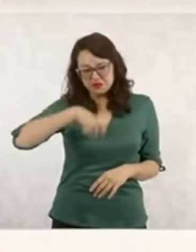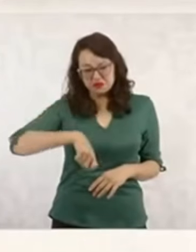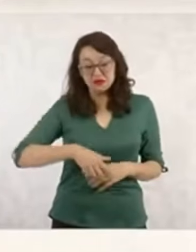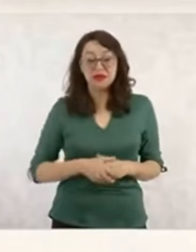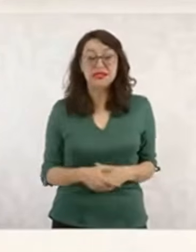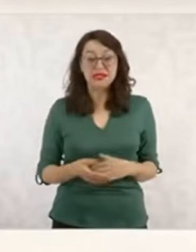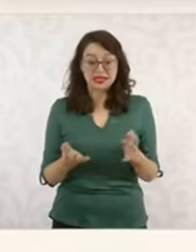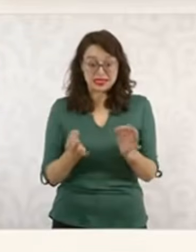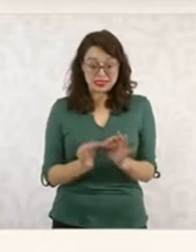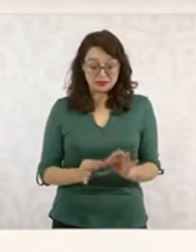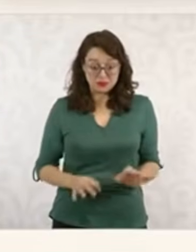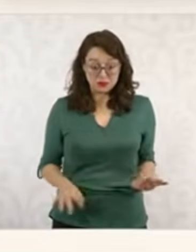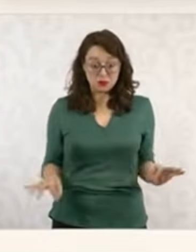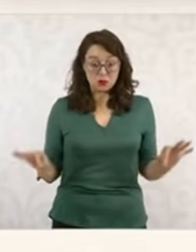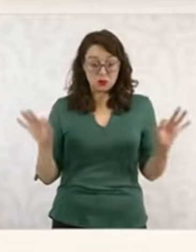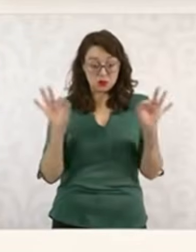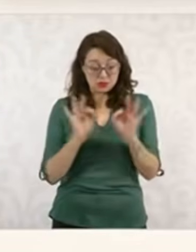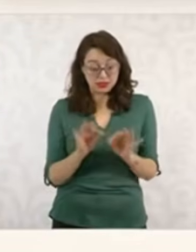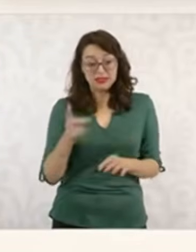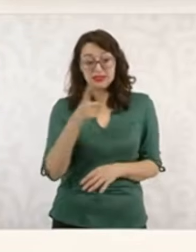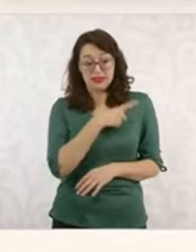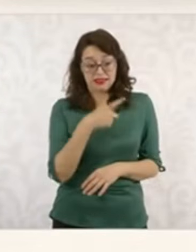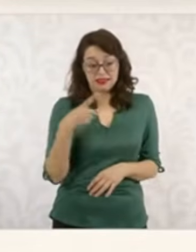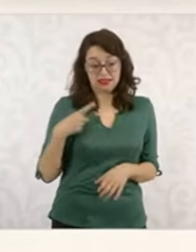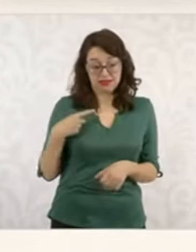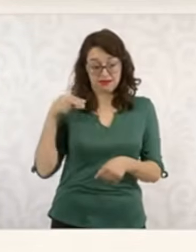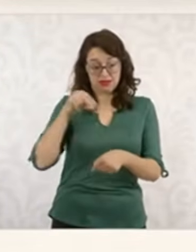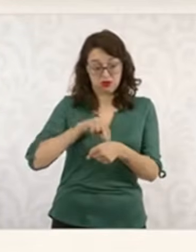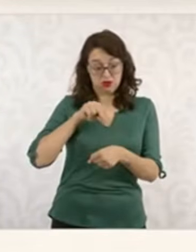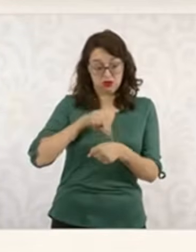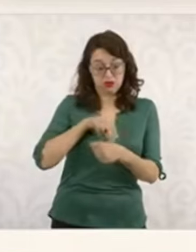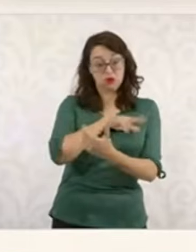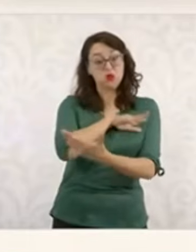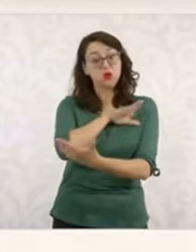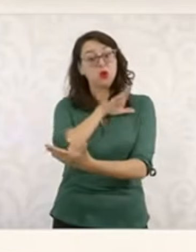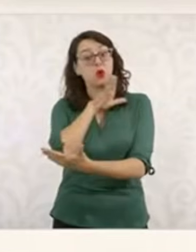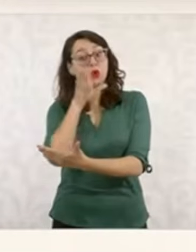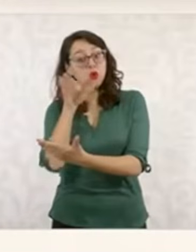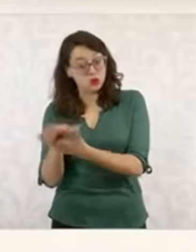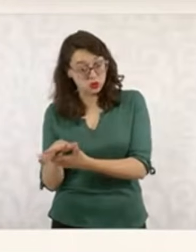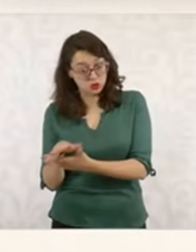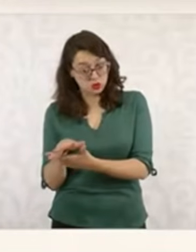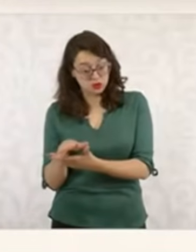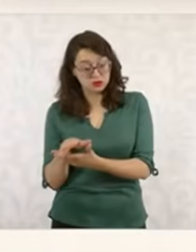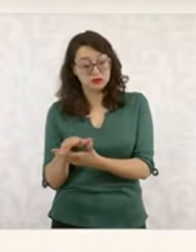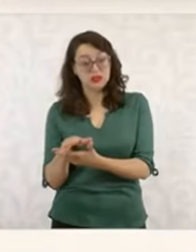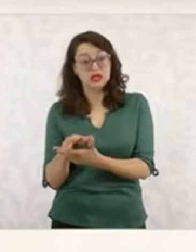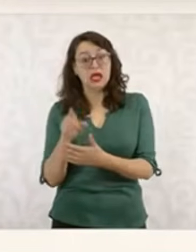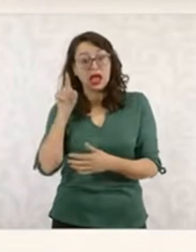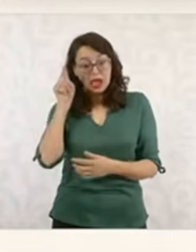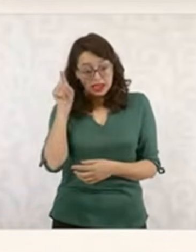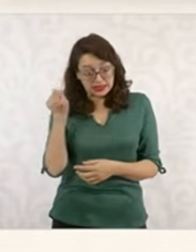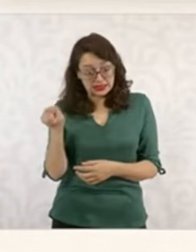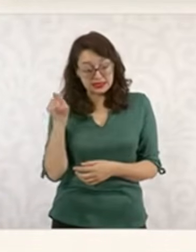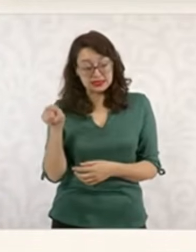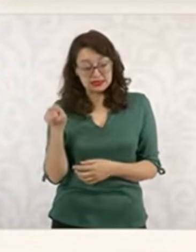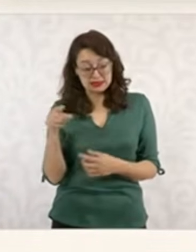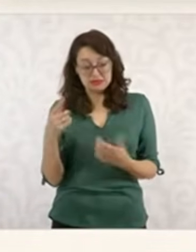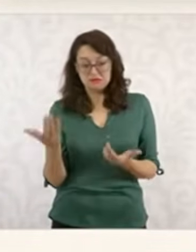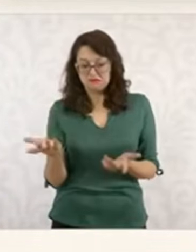muy importante es o que acuda a su médico y que reciba